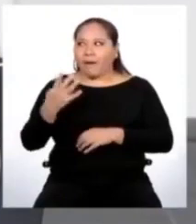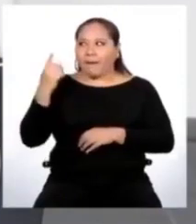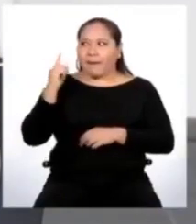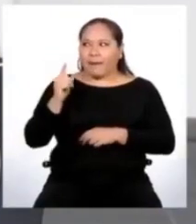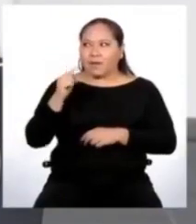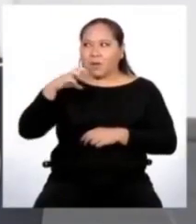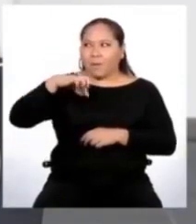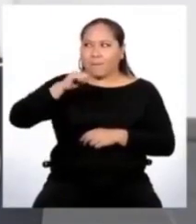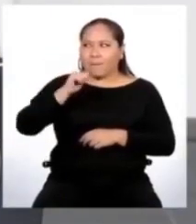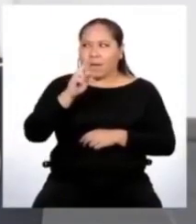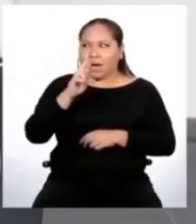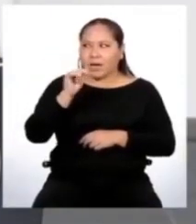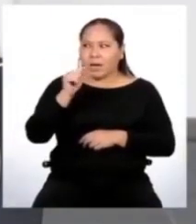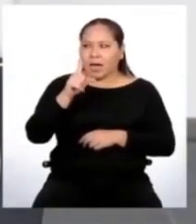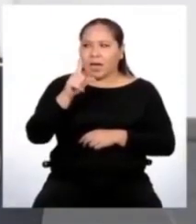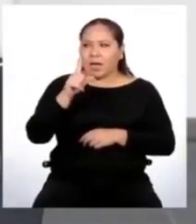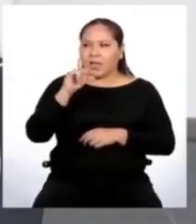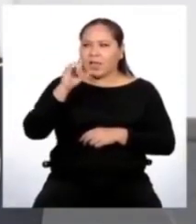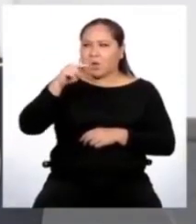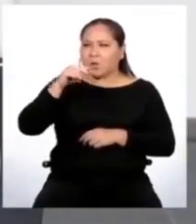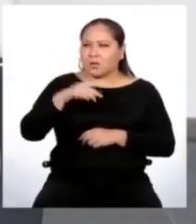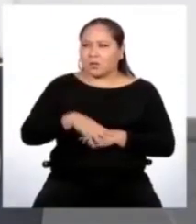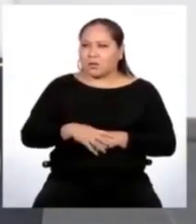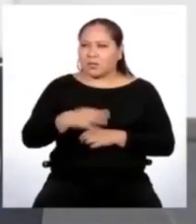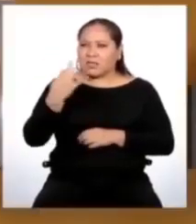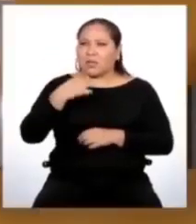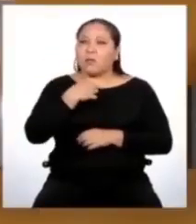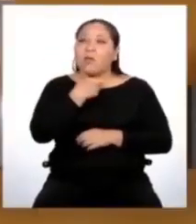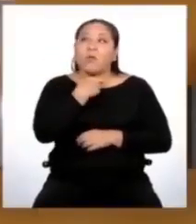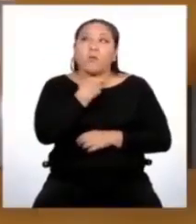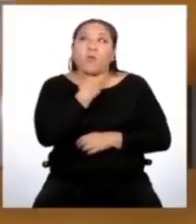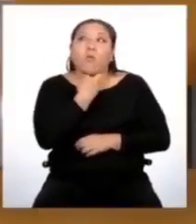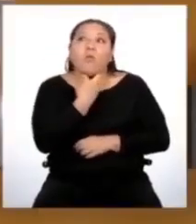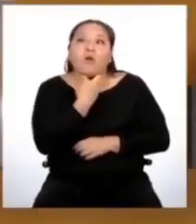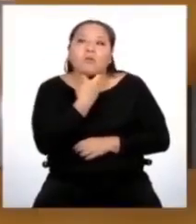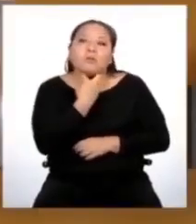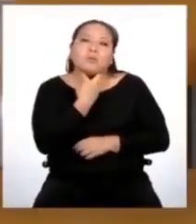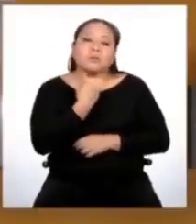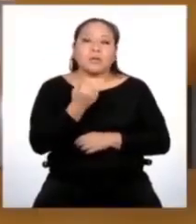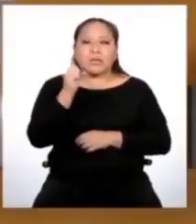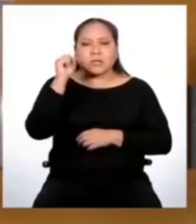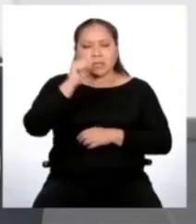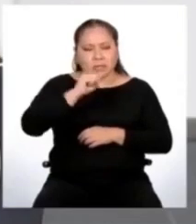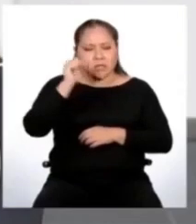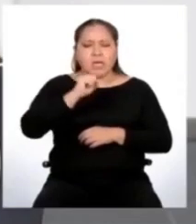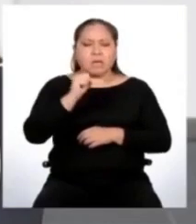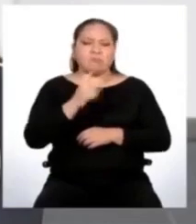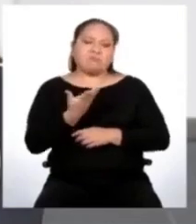elementos paralingüísticos siempre salen de la garganta. Podrías ponerlo así, claro.